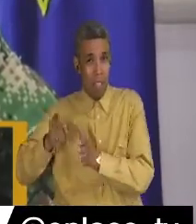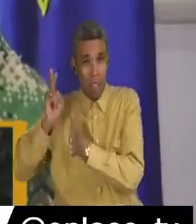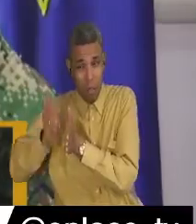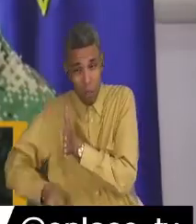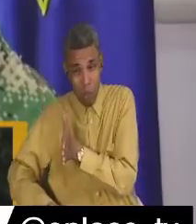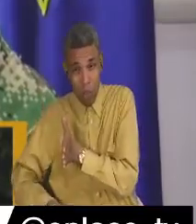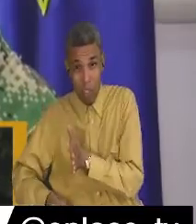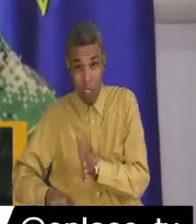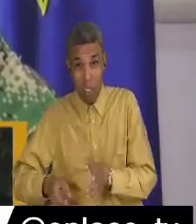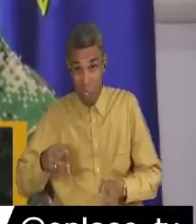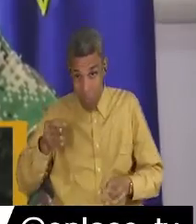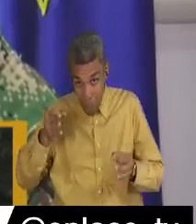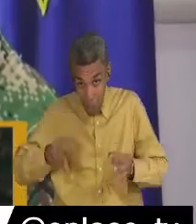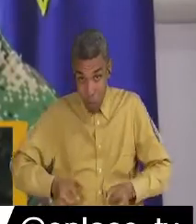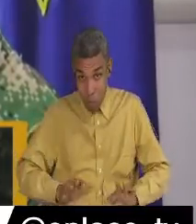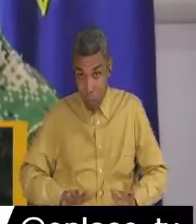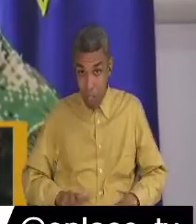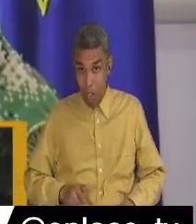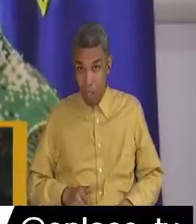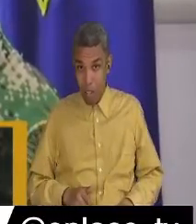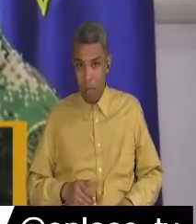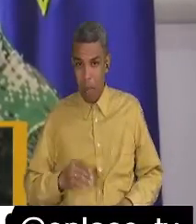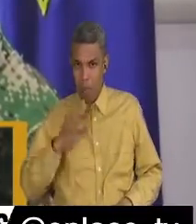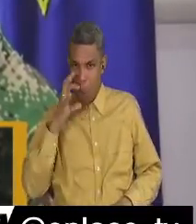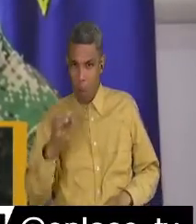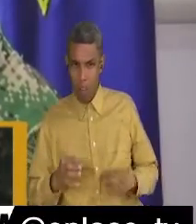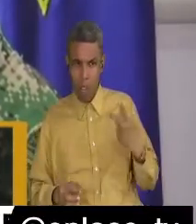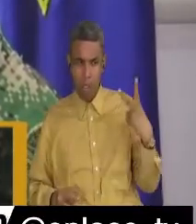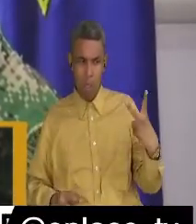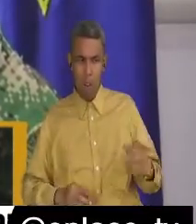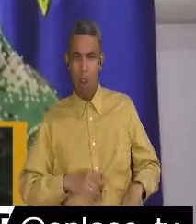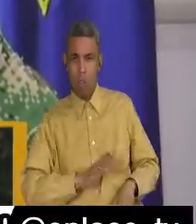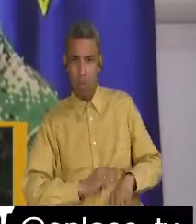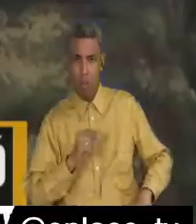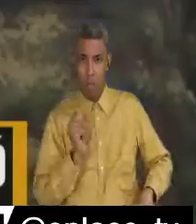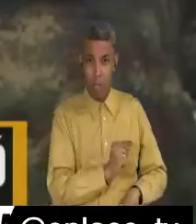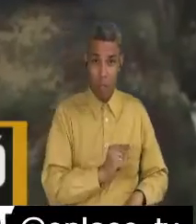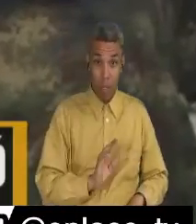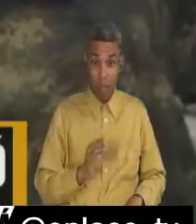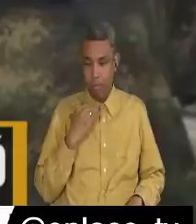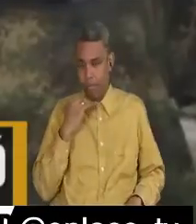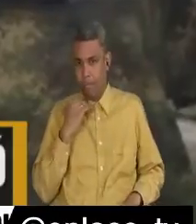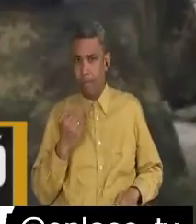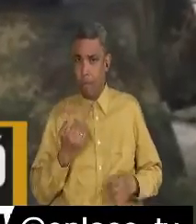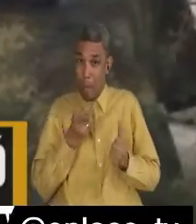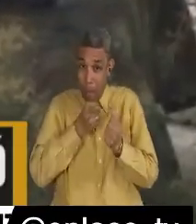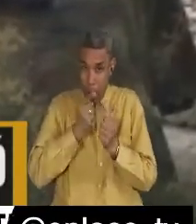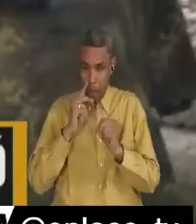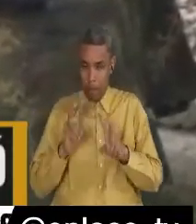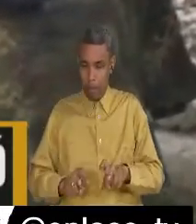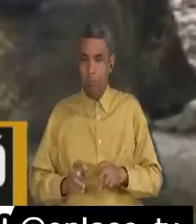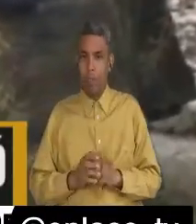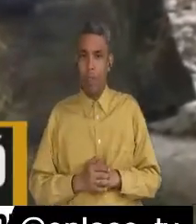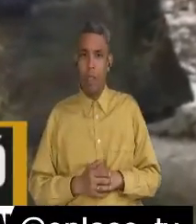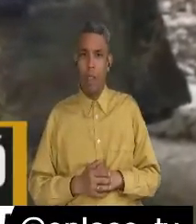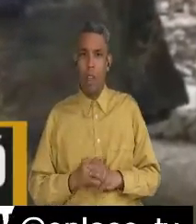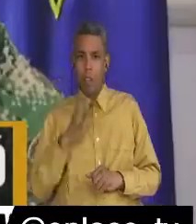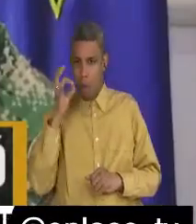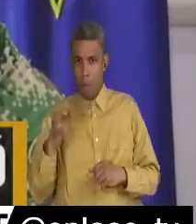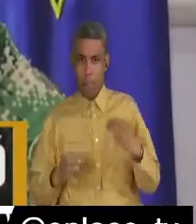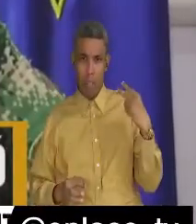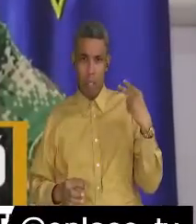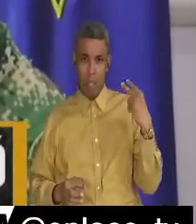de investigación, esperando lo que arroje esa investigación. A los detenidos les incautaron municiones. En el